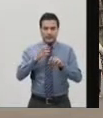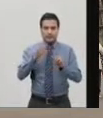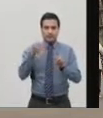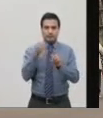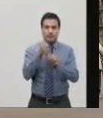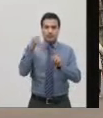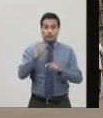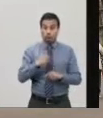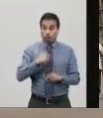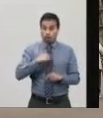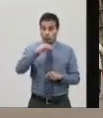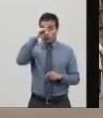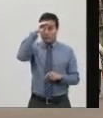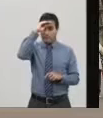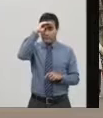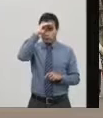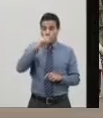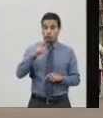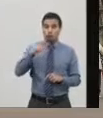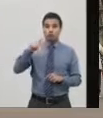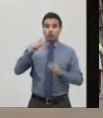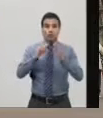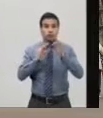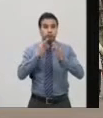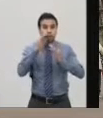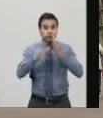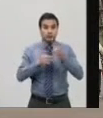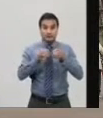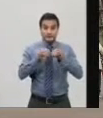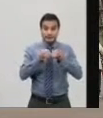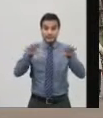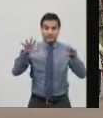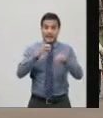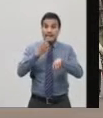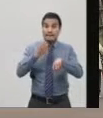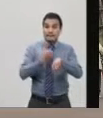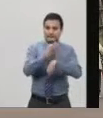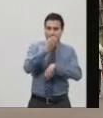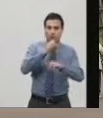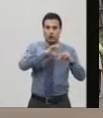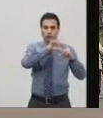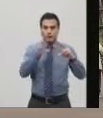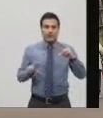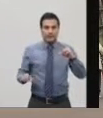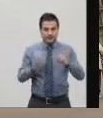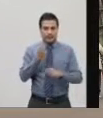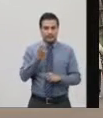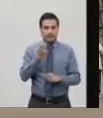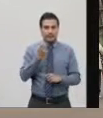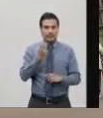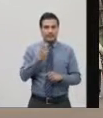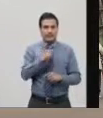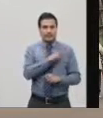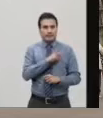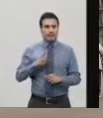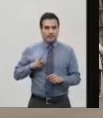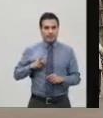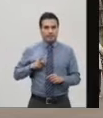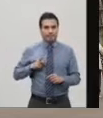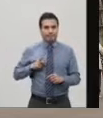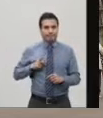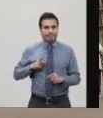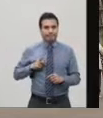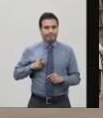transmisión de la propaganda política o electoral debe tener un alcance local y federal para de esta manera sancionar el daño